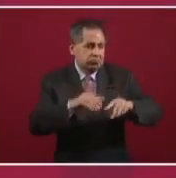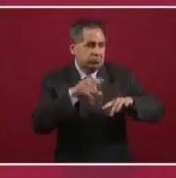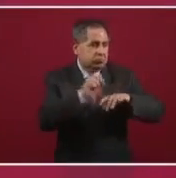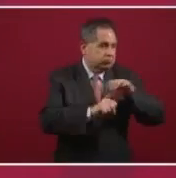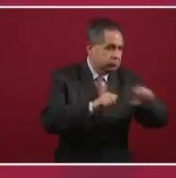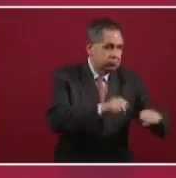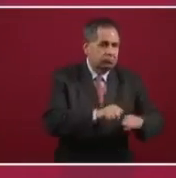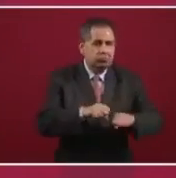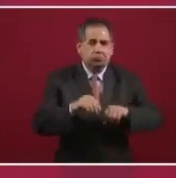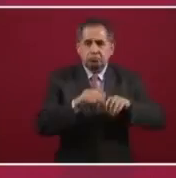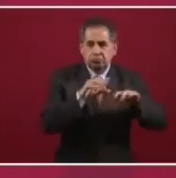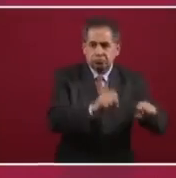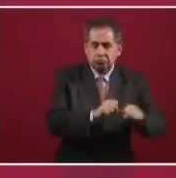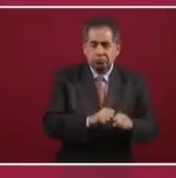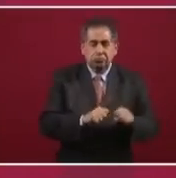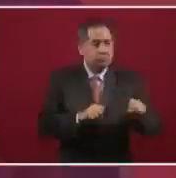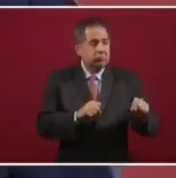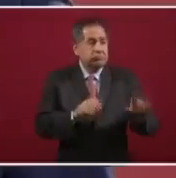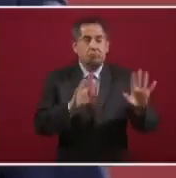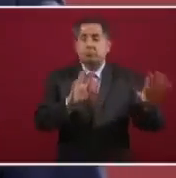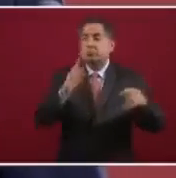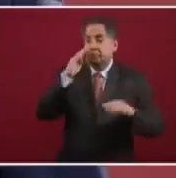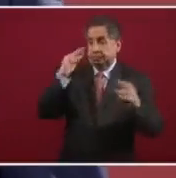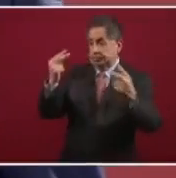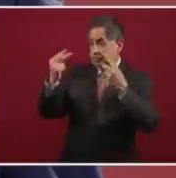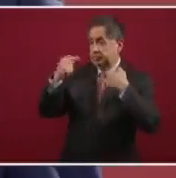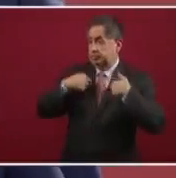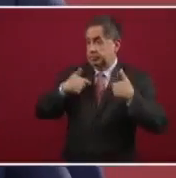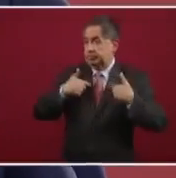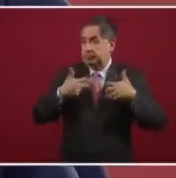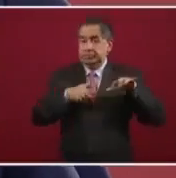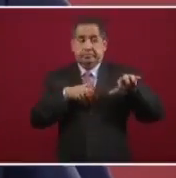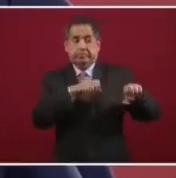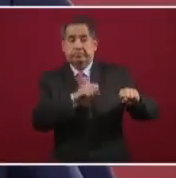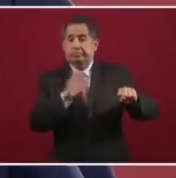para que se cuelguen medallas.